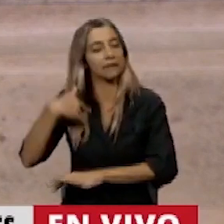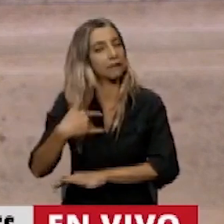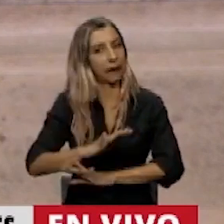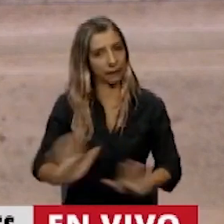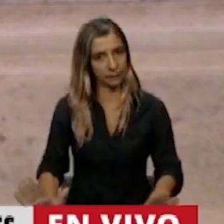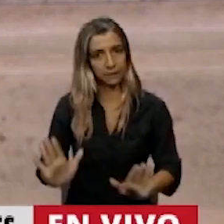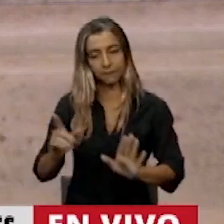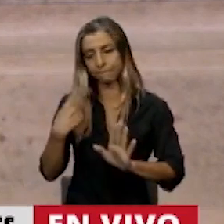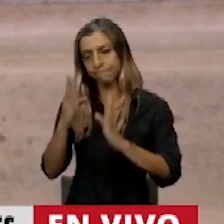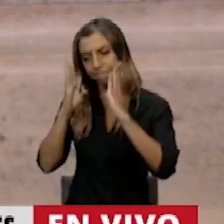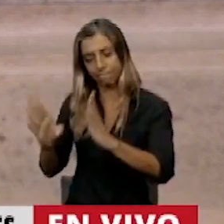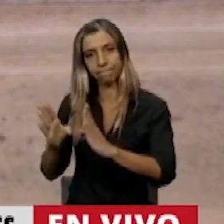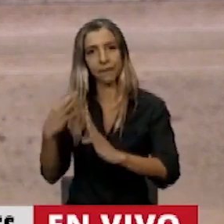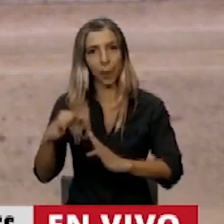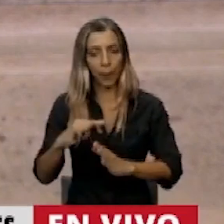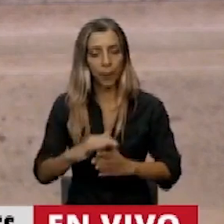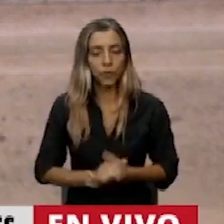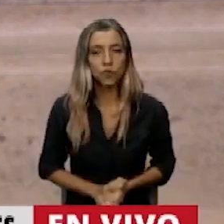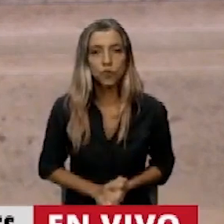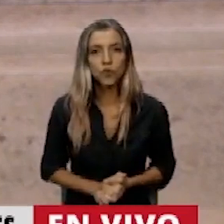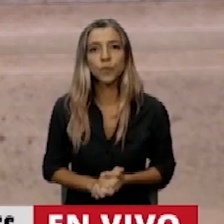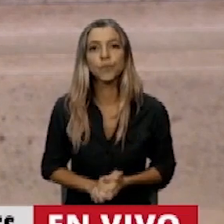muy importante